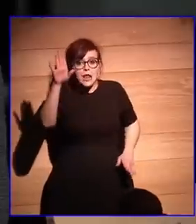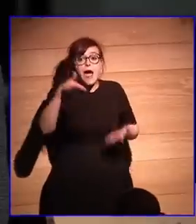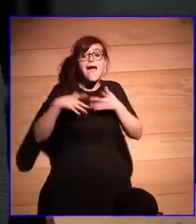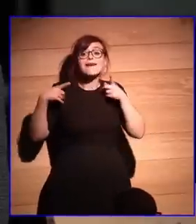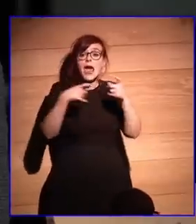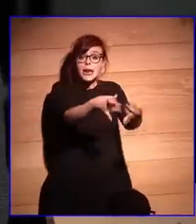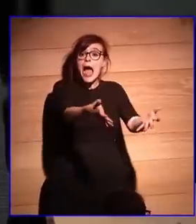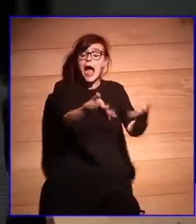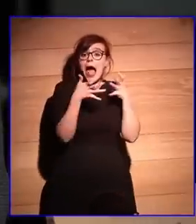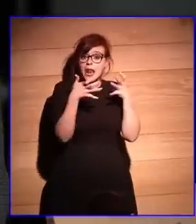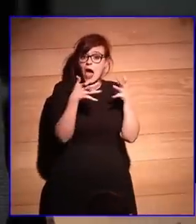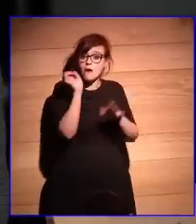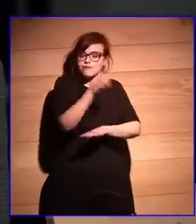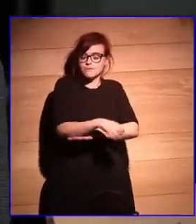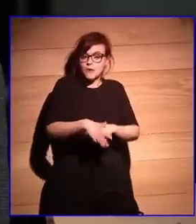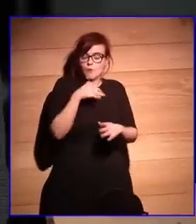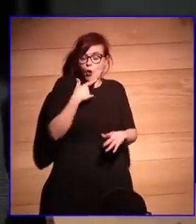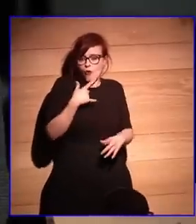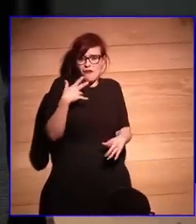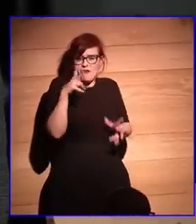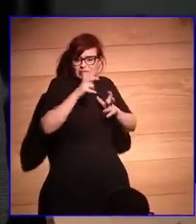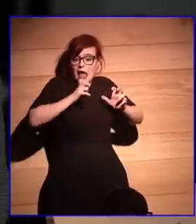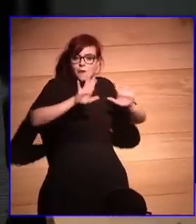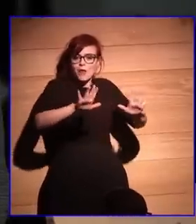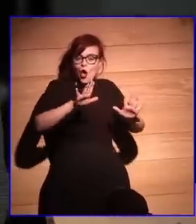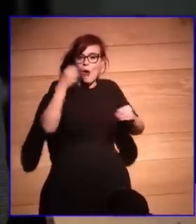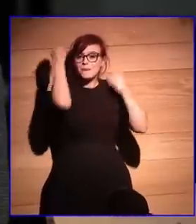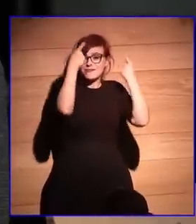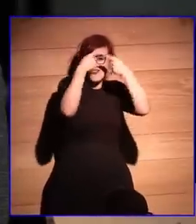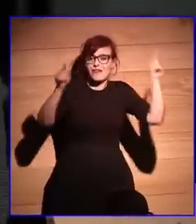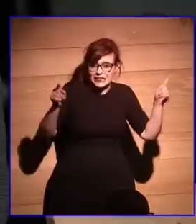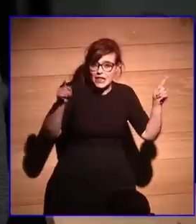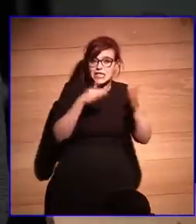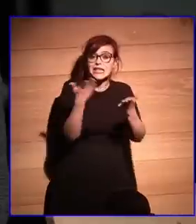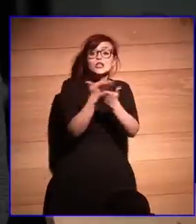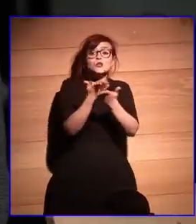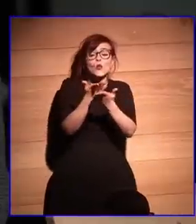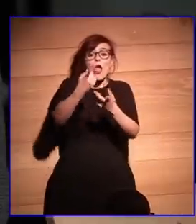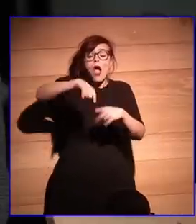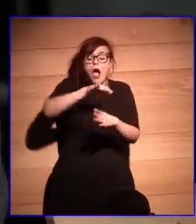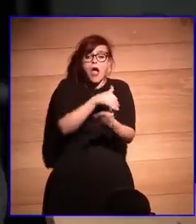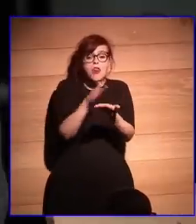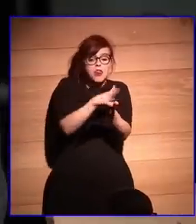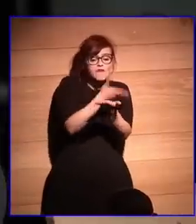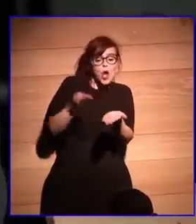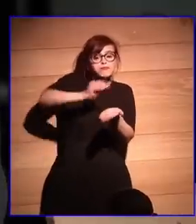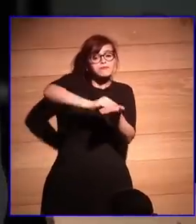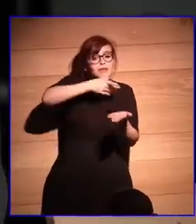guerra, es terrorífico, pero se pensarían cosas muy distintas y se estudiarían cosas muy distintas, lo